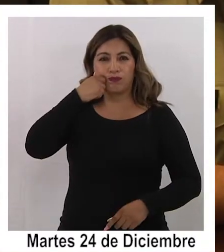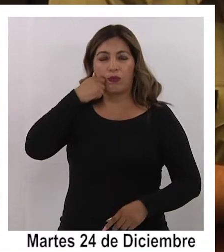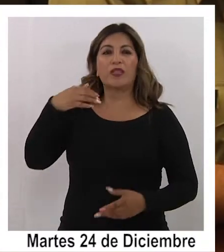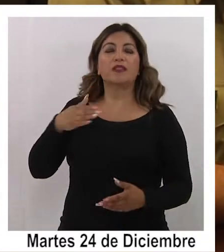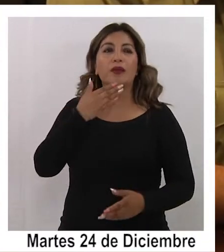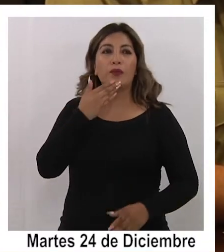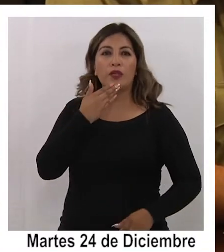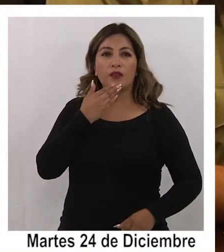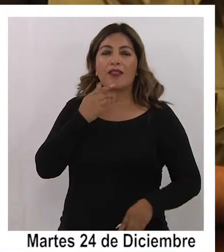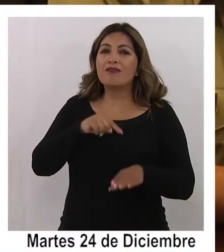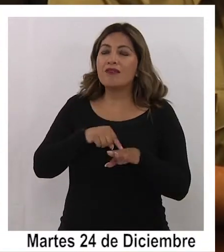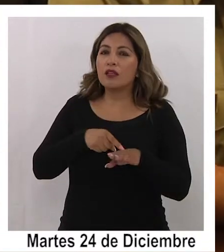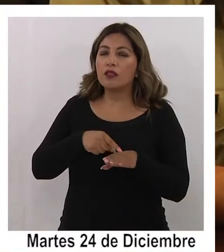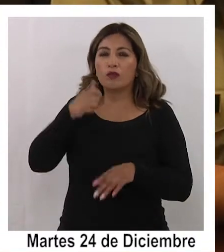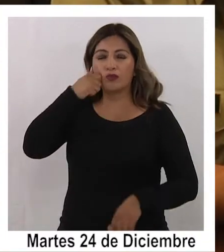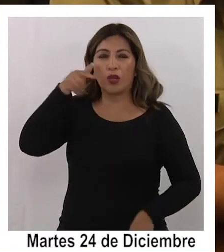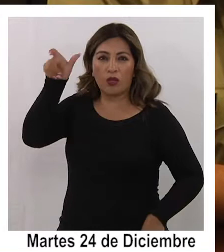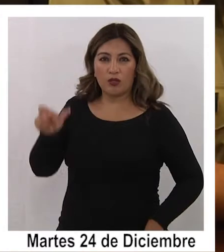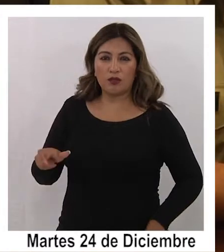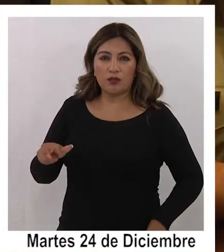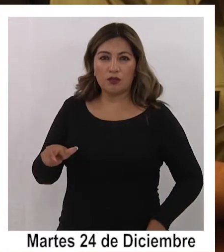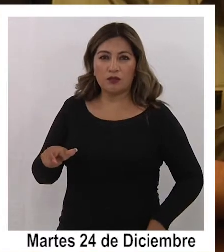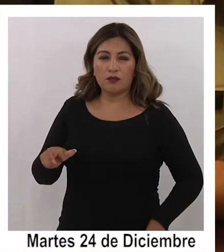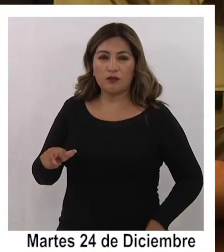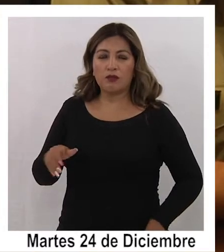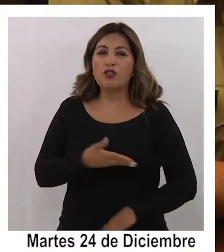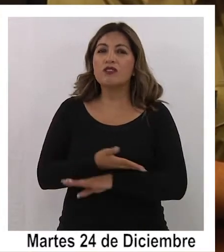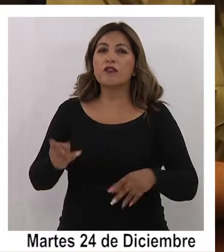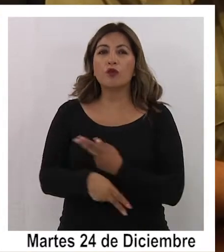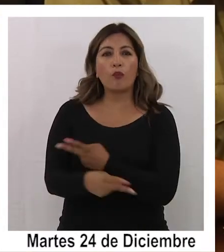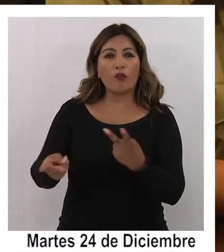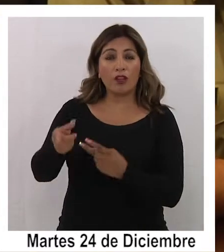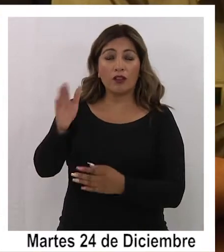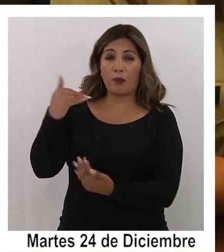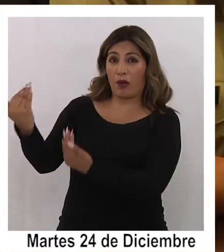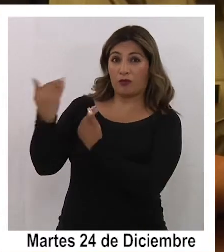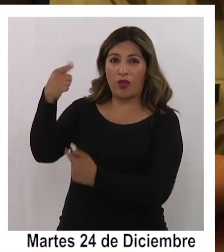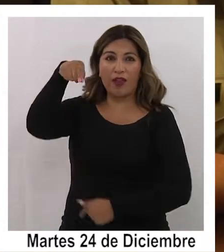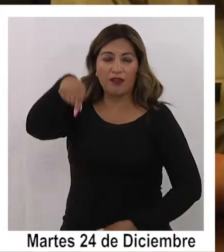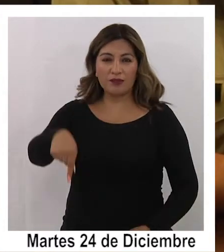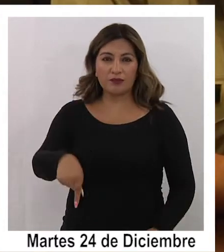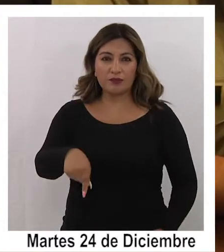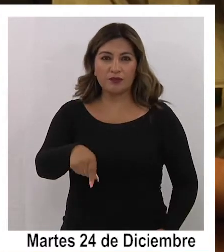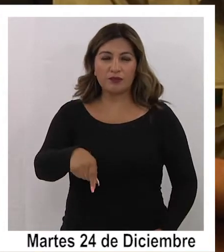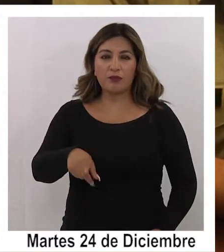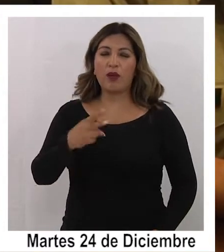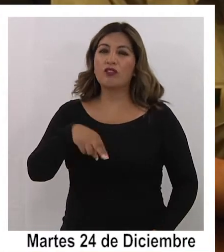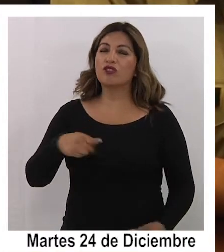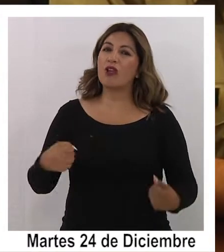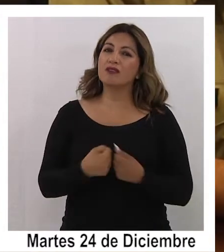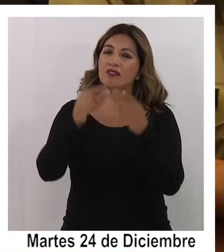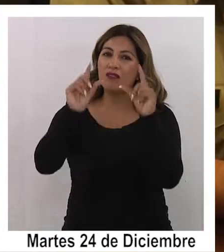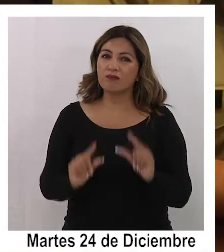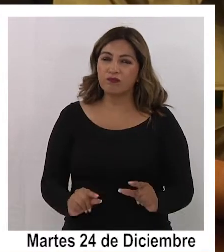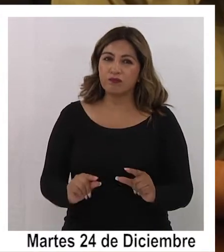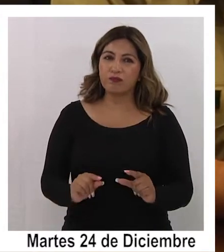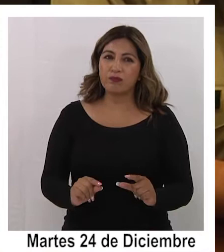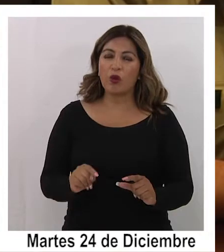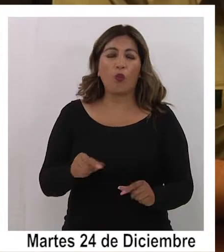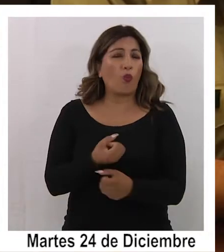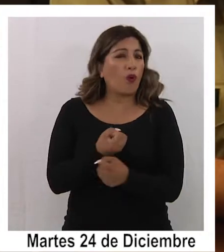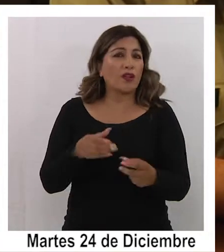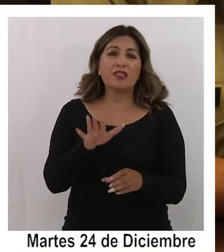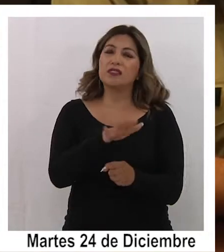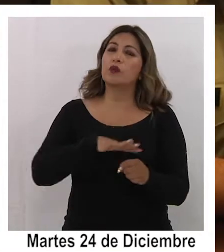concesionaria más el recurso técnico y humano de los servicios públicos para poder minimizar y